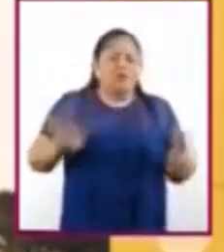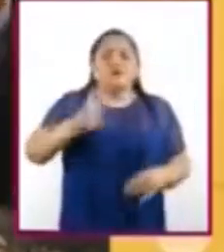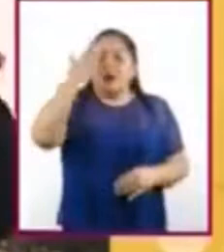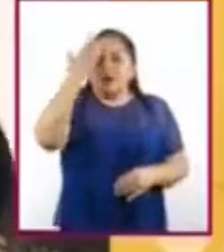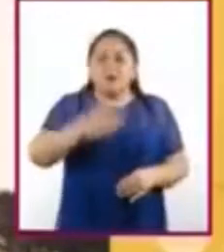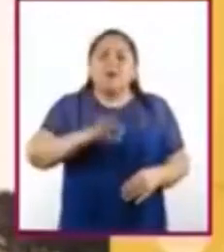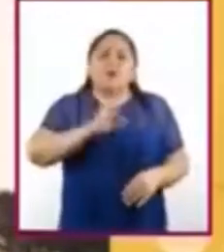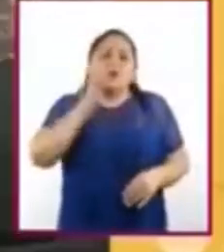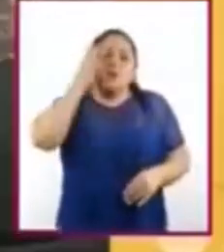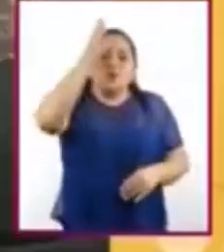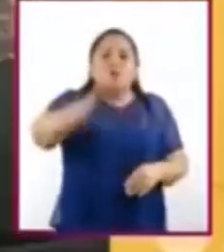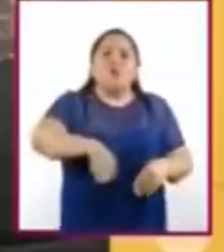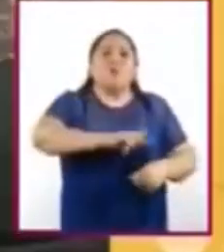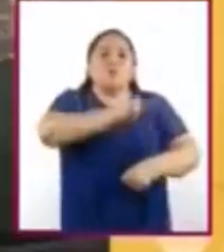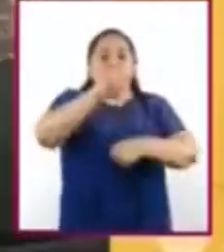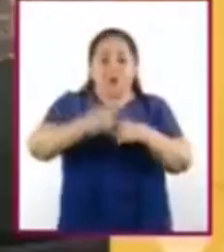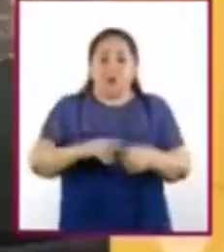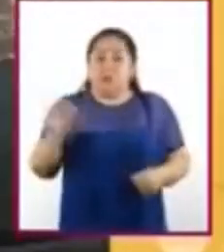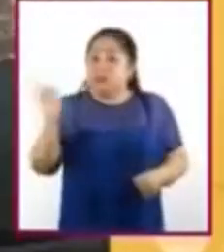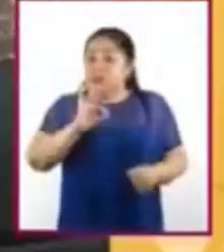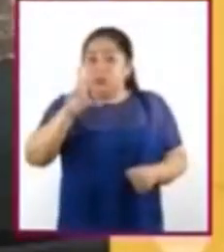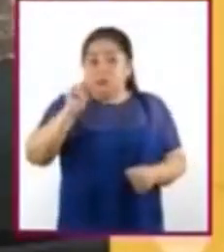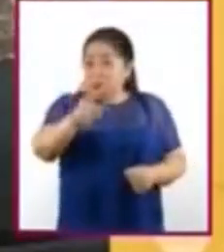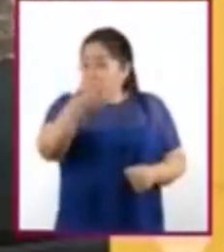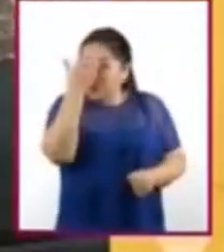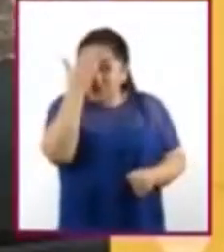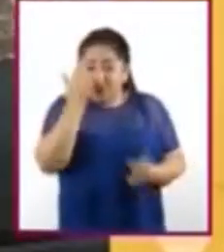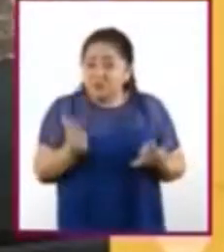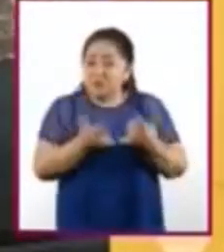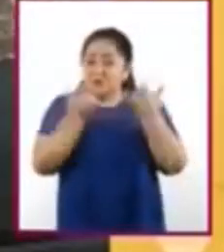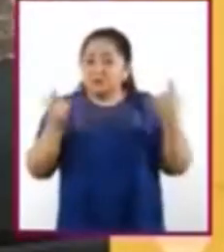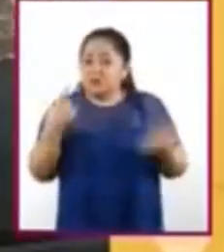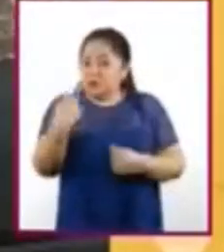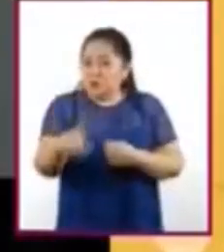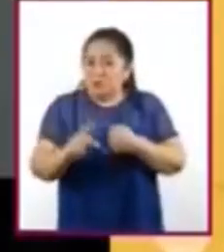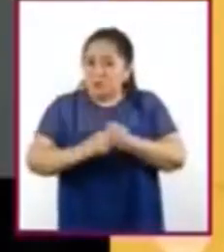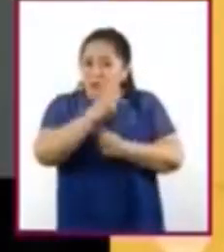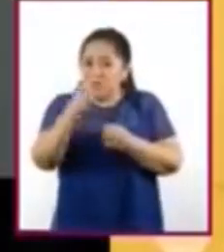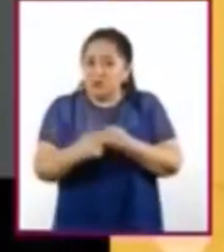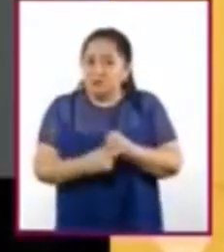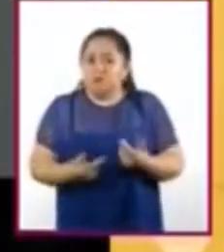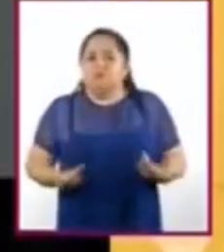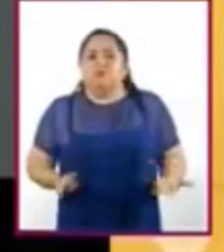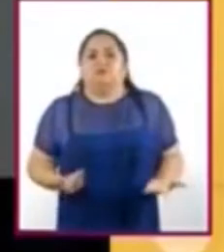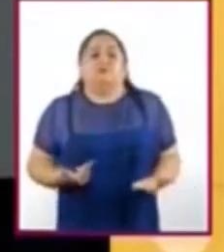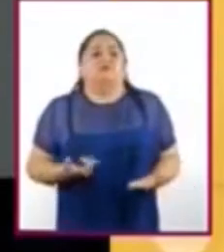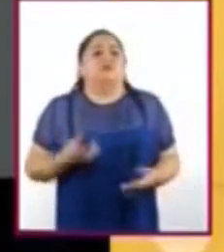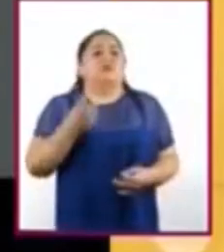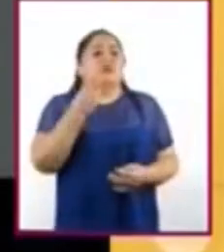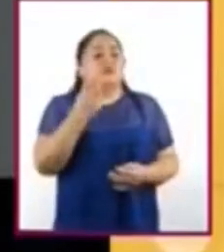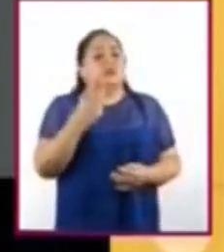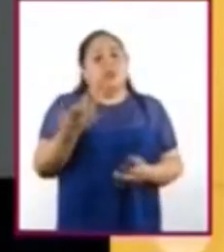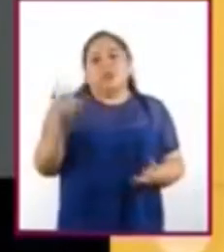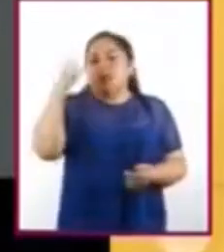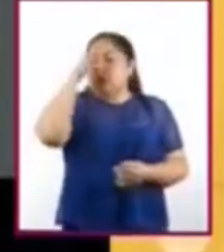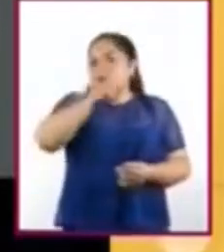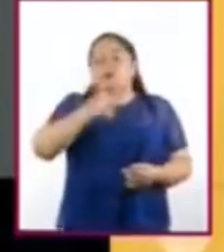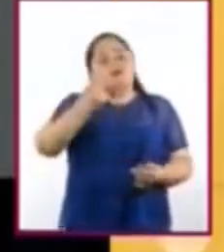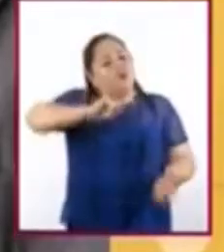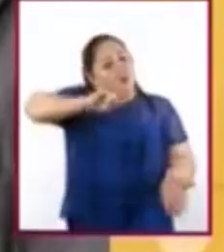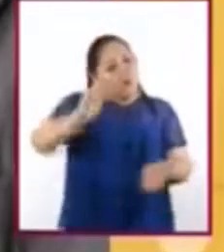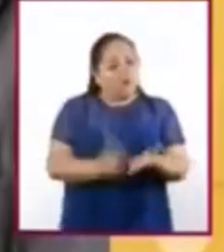dónde puede ir el país. Si uno no conoce la historia de su país, está uno condenado a